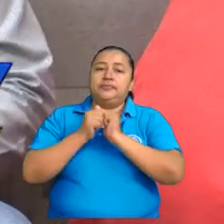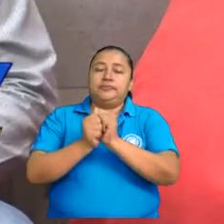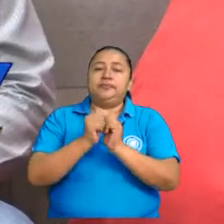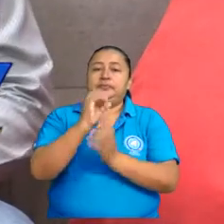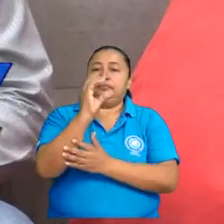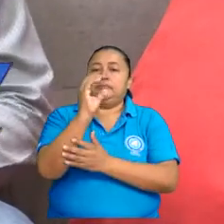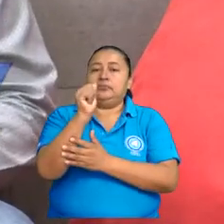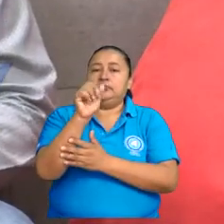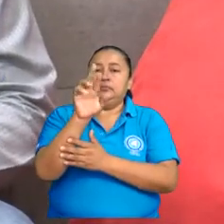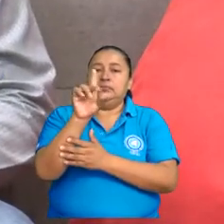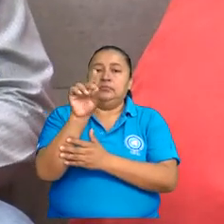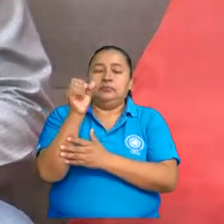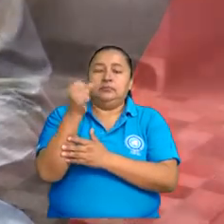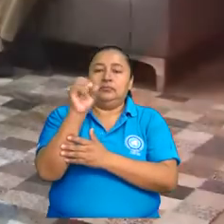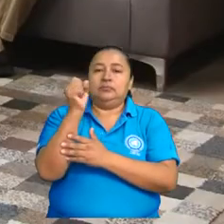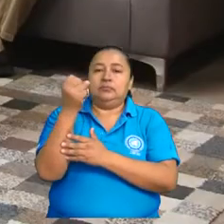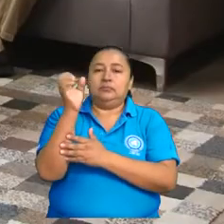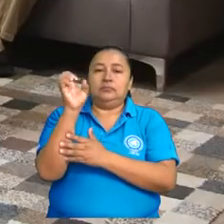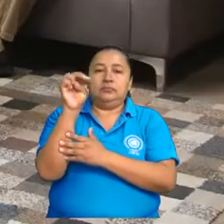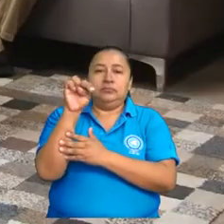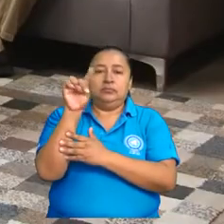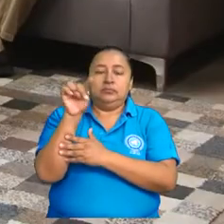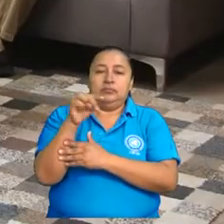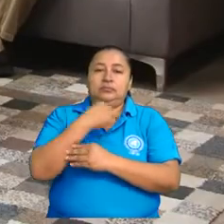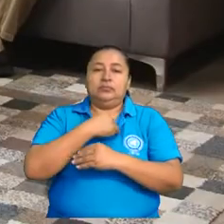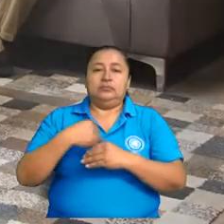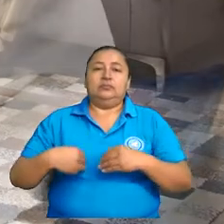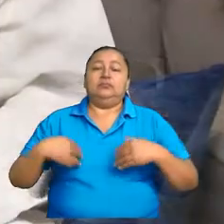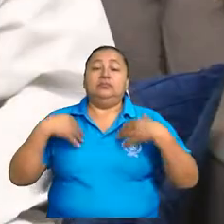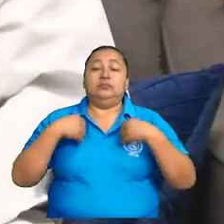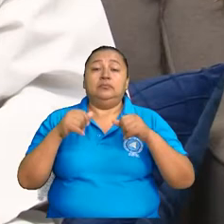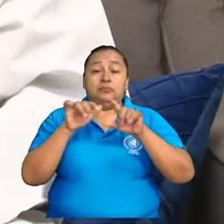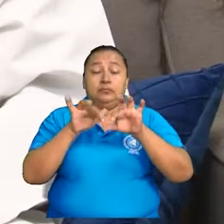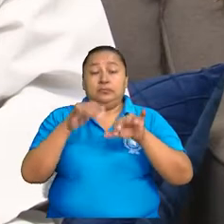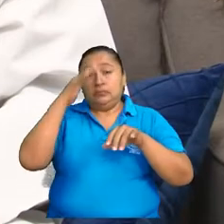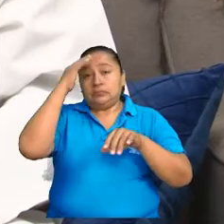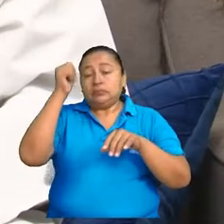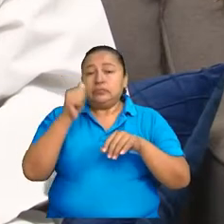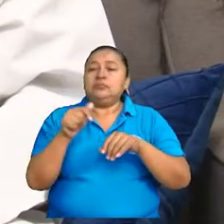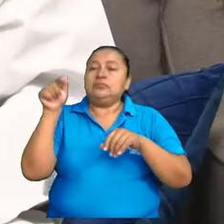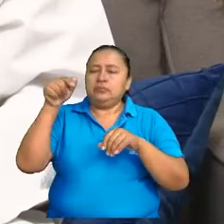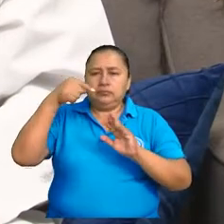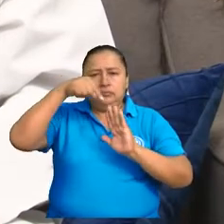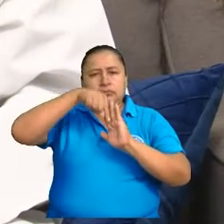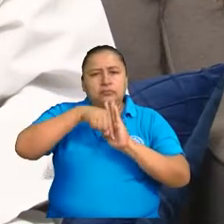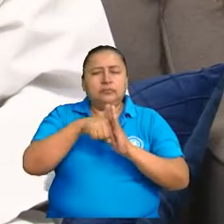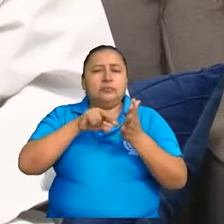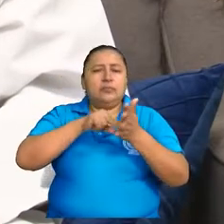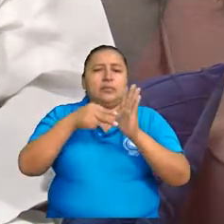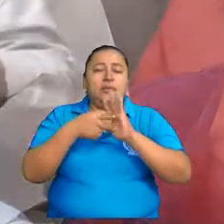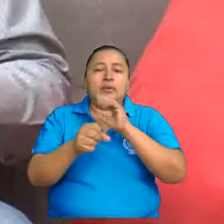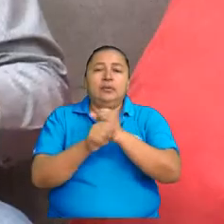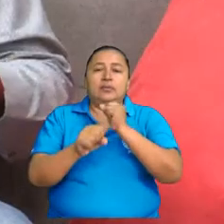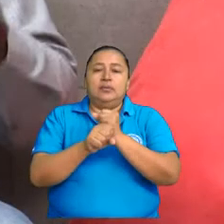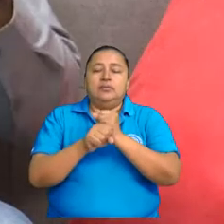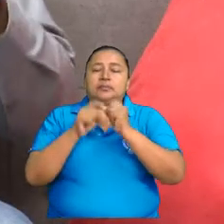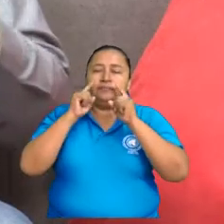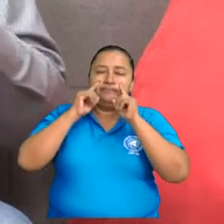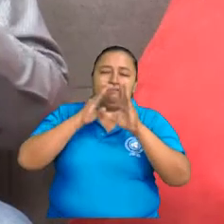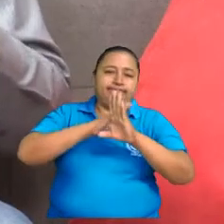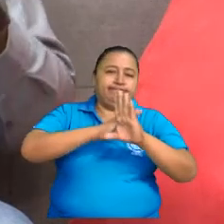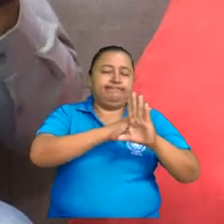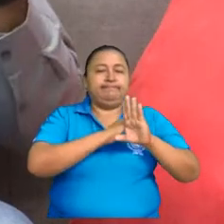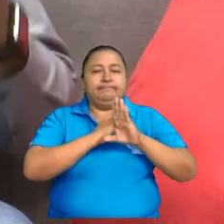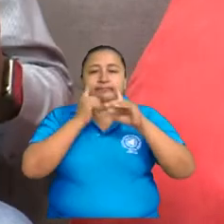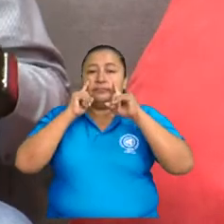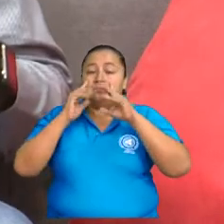Carlos Sáenz, secretario general del Ministerio de Salud, y con él conversamos y conocemos a profundidad lo que significa el trabajo de contención,